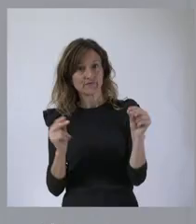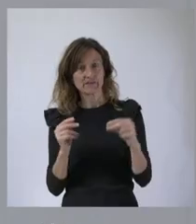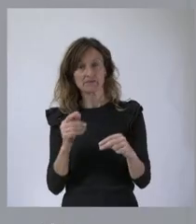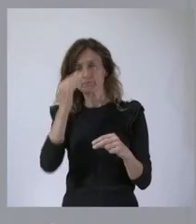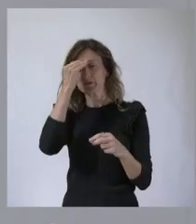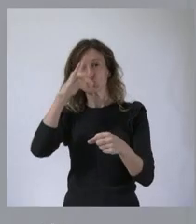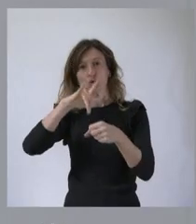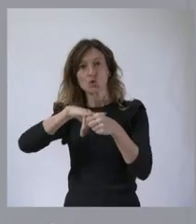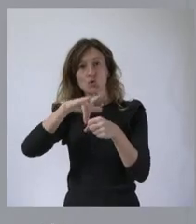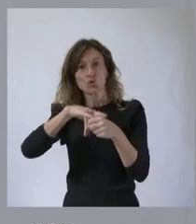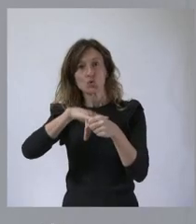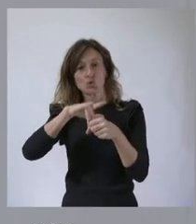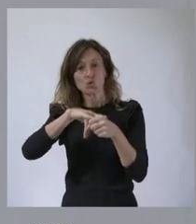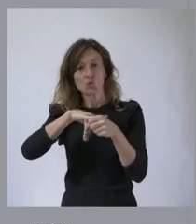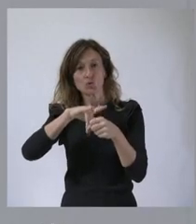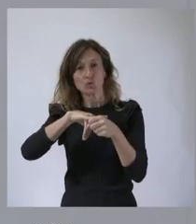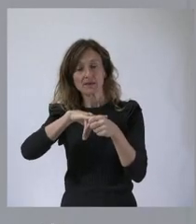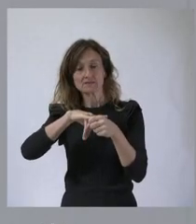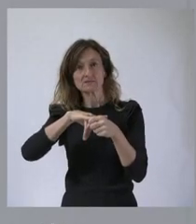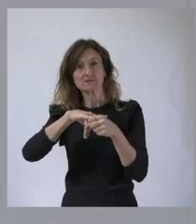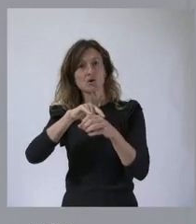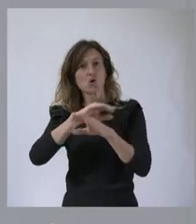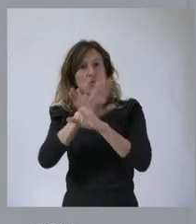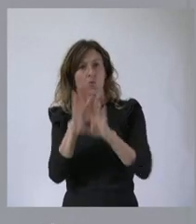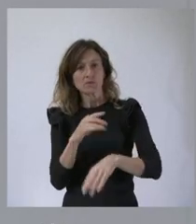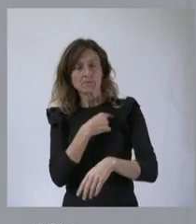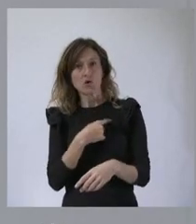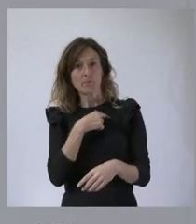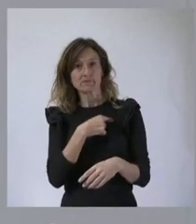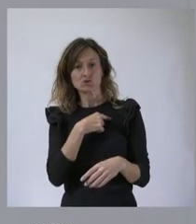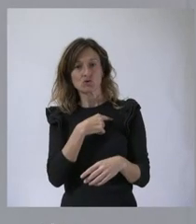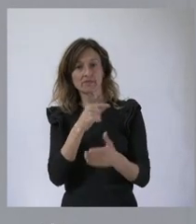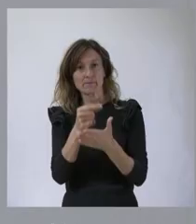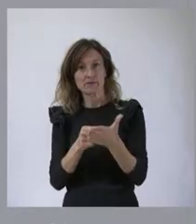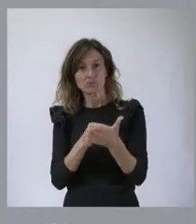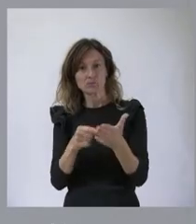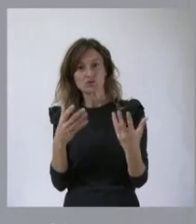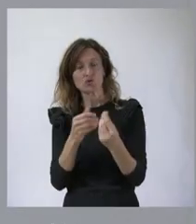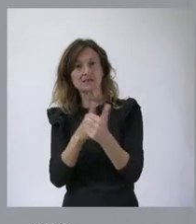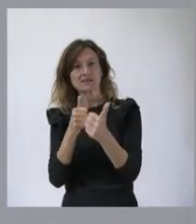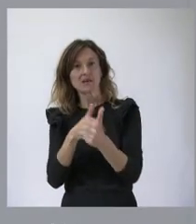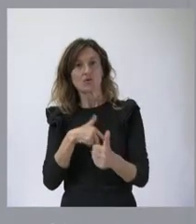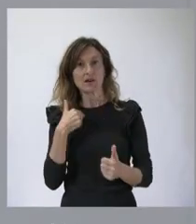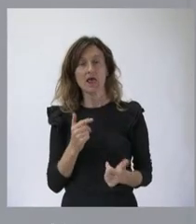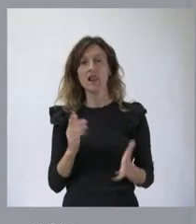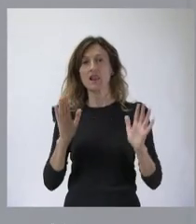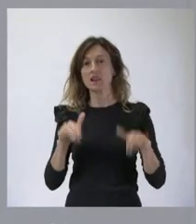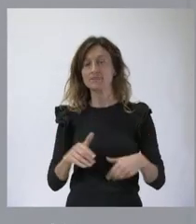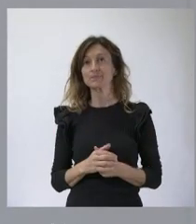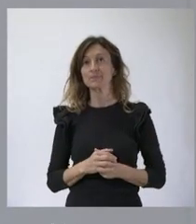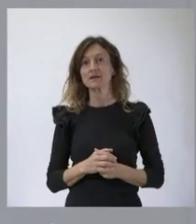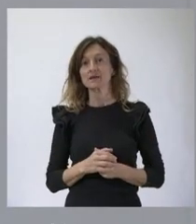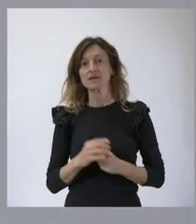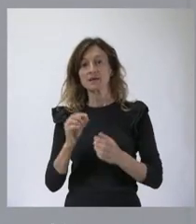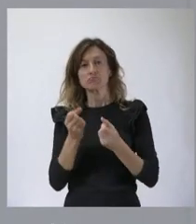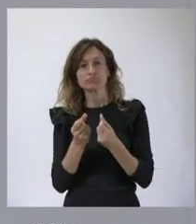lunes que viene tendremos la última comisión funcional del presupuesto con los secretarios generales y por tanto afinar remos las últimas